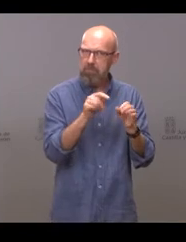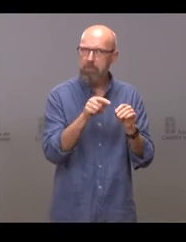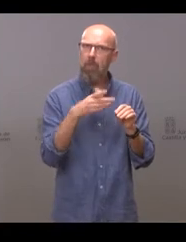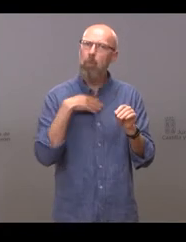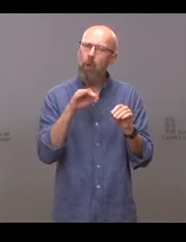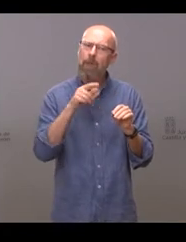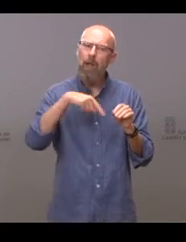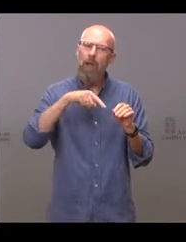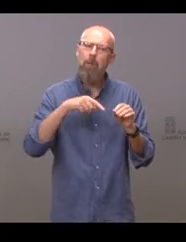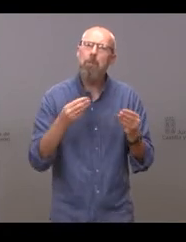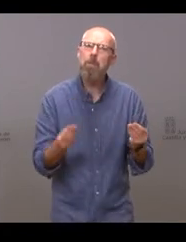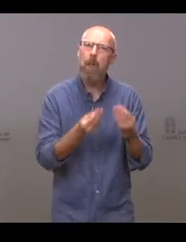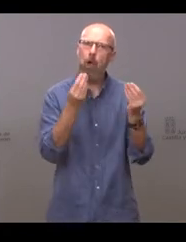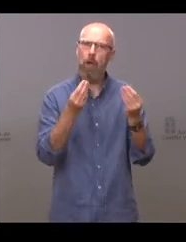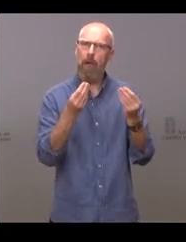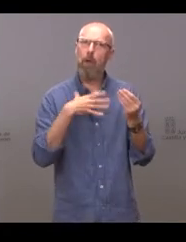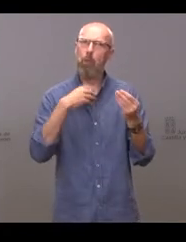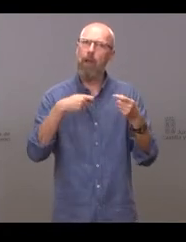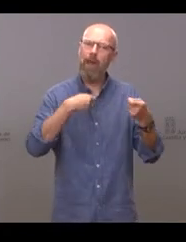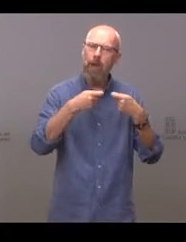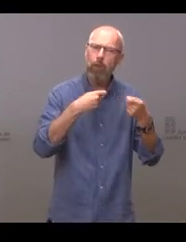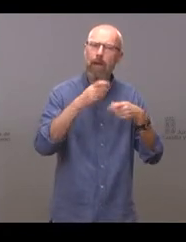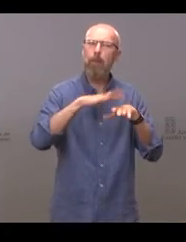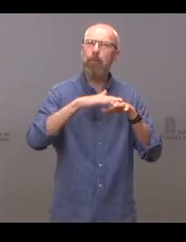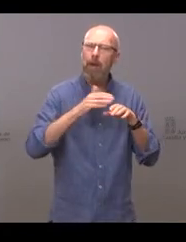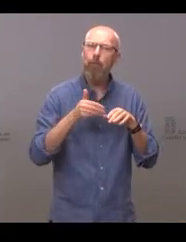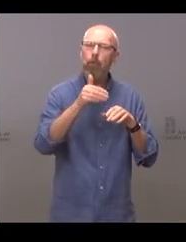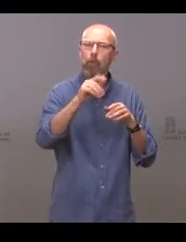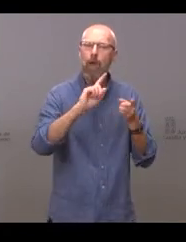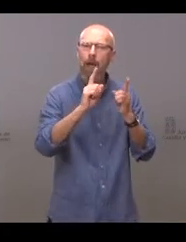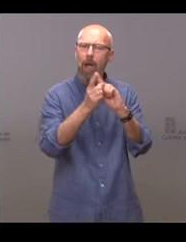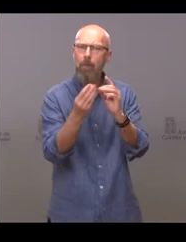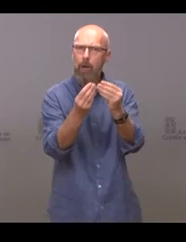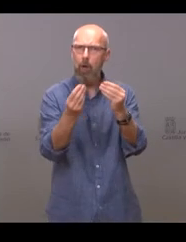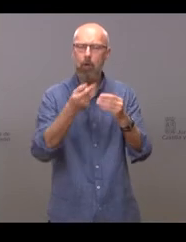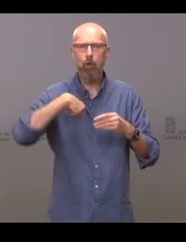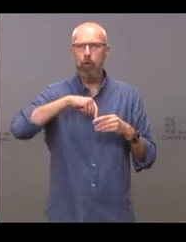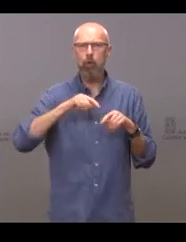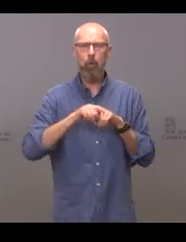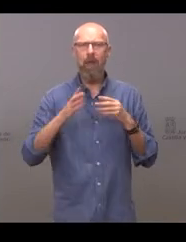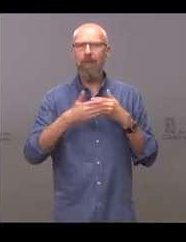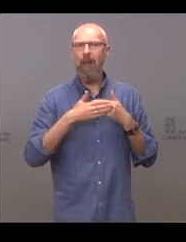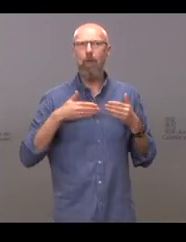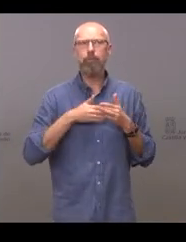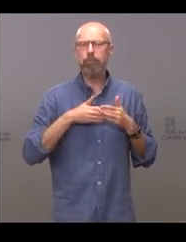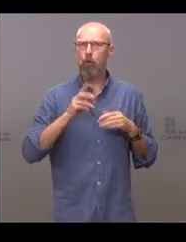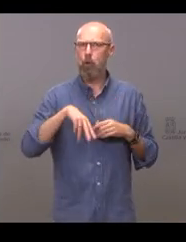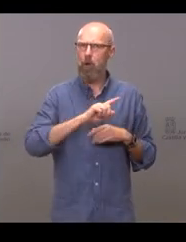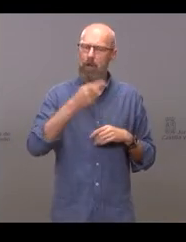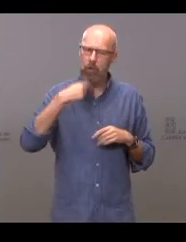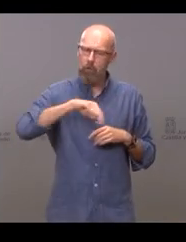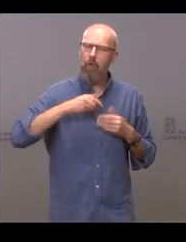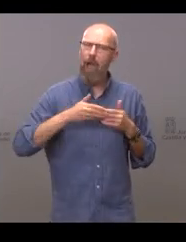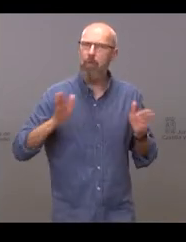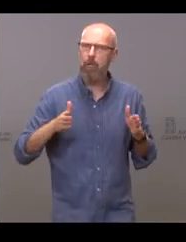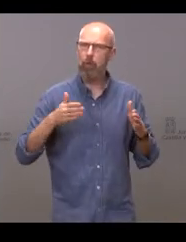realmente se pueda negociar y se puedan cambiar cosas no estamos cerrados a nada estamos yo creo que estamos abiertos a que eso sea que